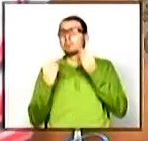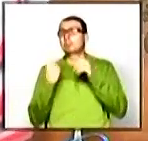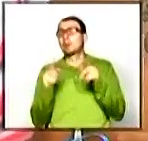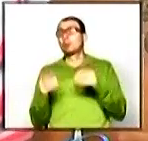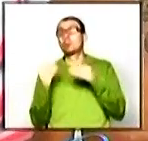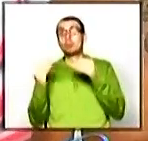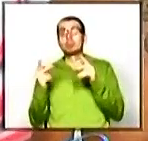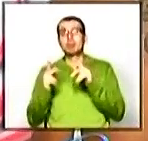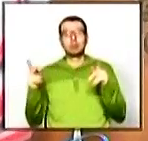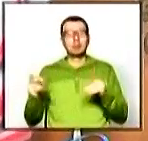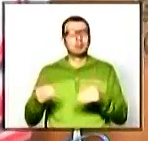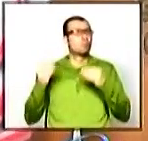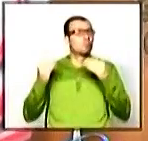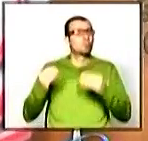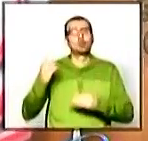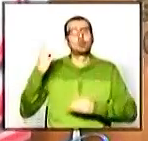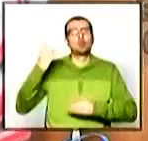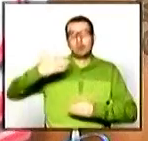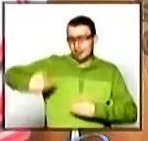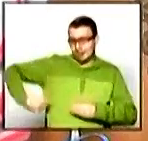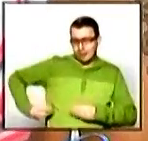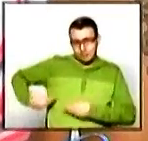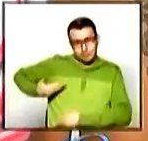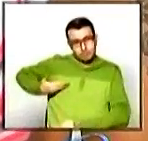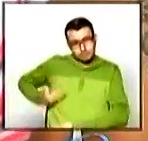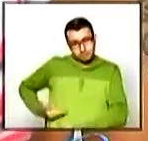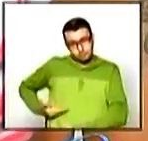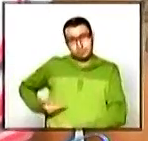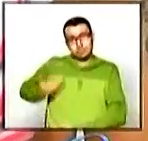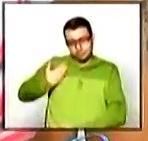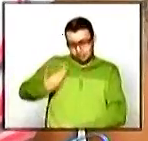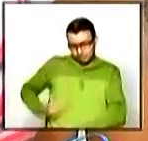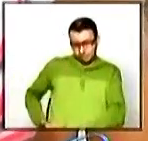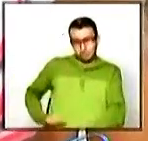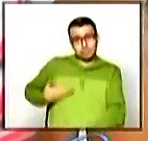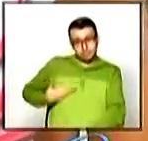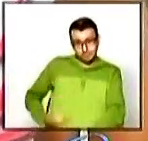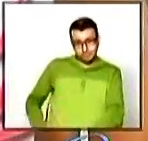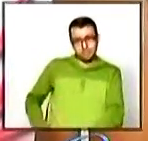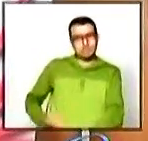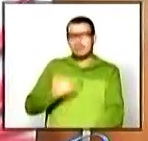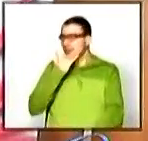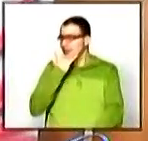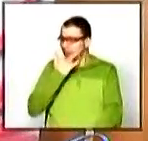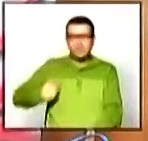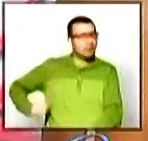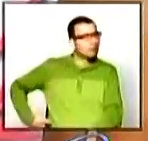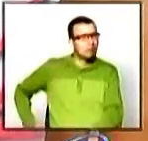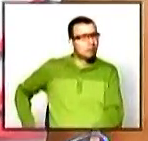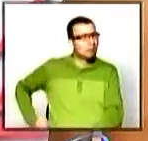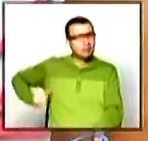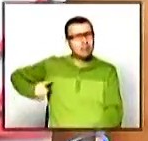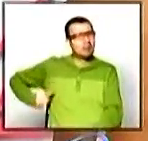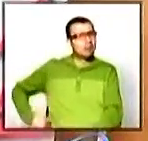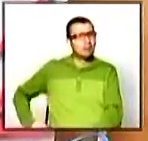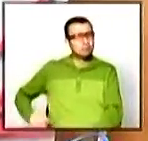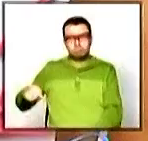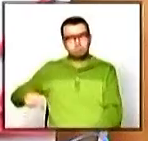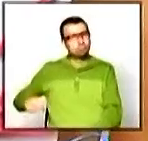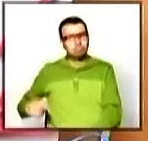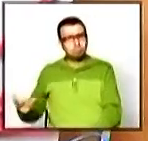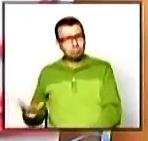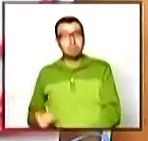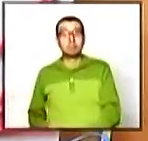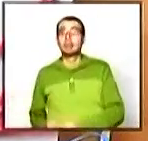extremo dolor en esta zona lumbodorsal o sacro. ¿Qué sucede? Que es que esto tiene que ver, esta zona tiene que ver con